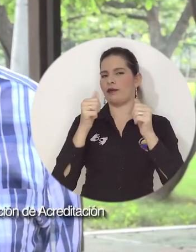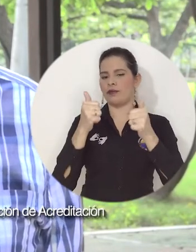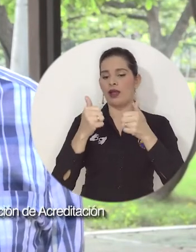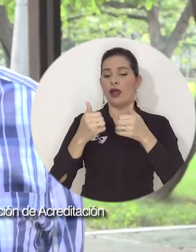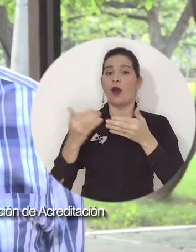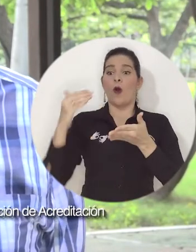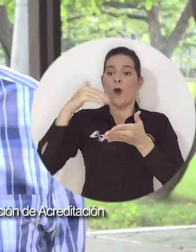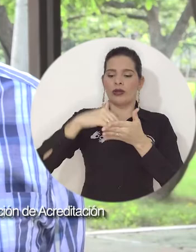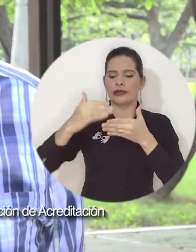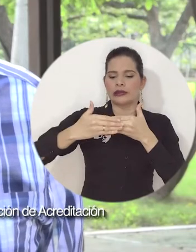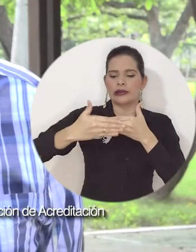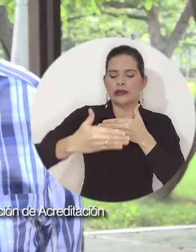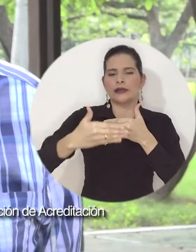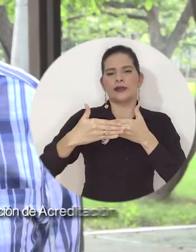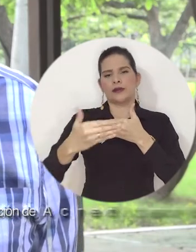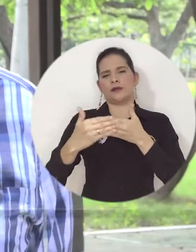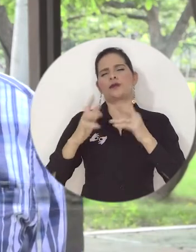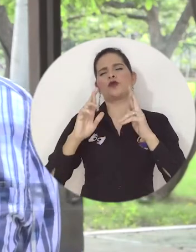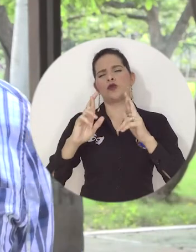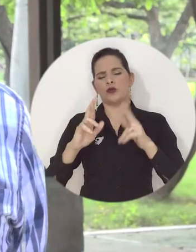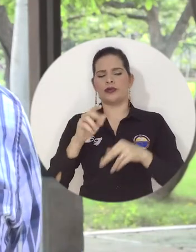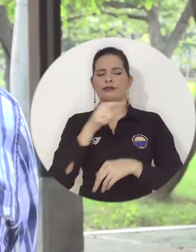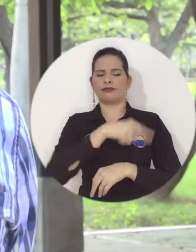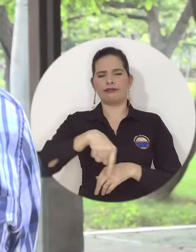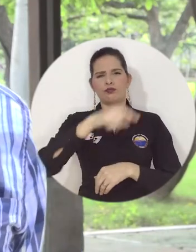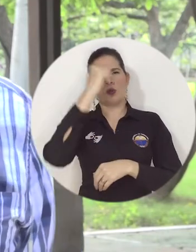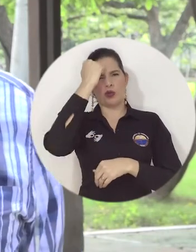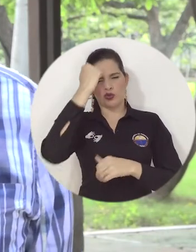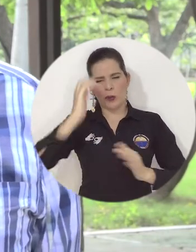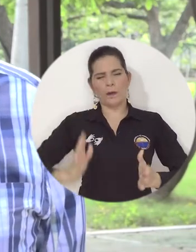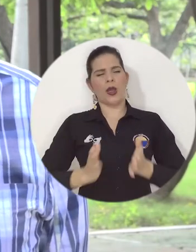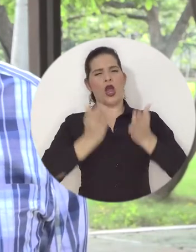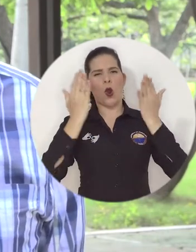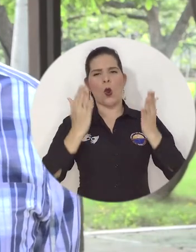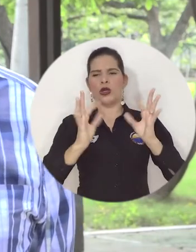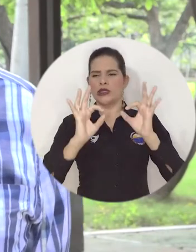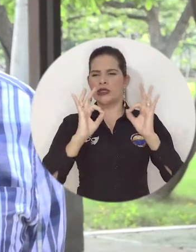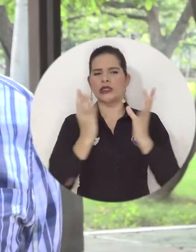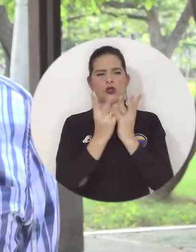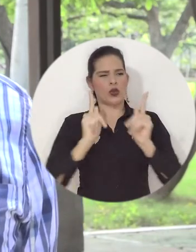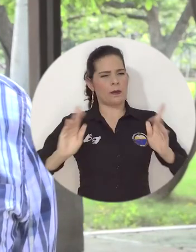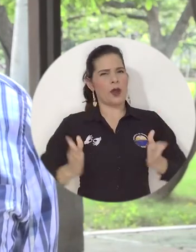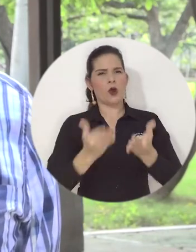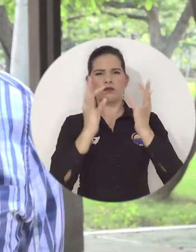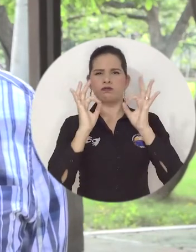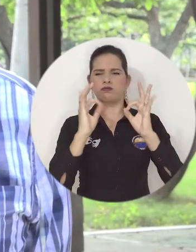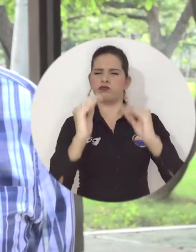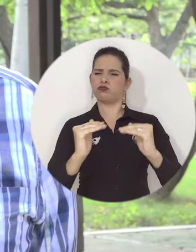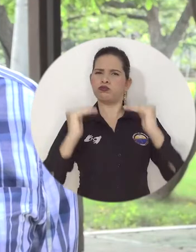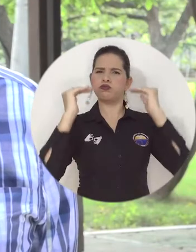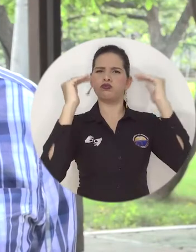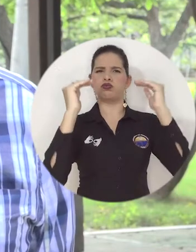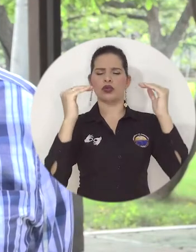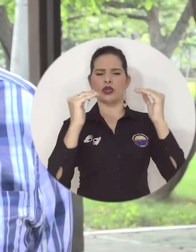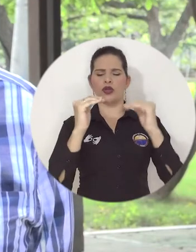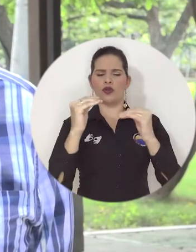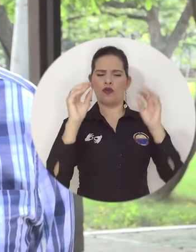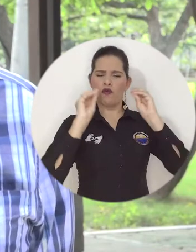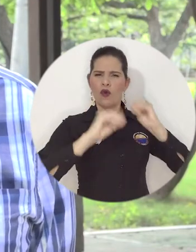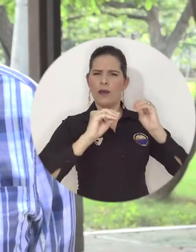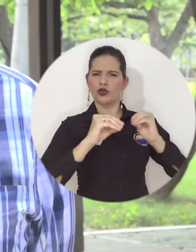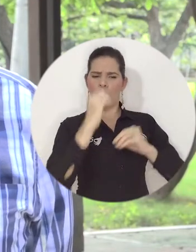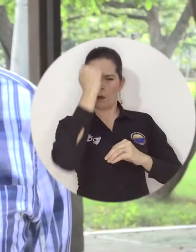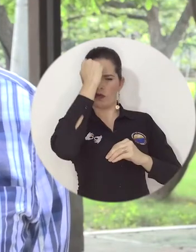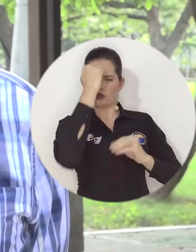en lo que es en la cualificación, en la formación de nuestros docentes, seguramente está mucho más elevada desde el punto de vista de sus niveles